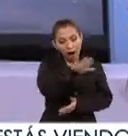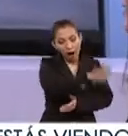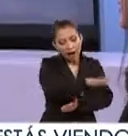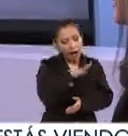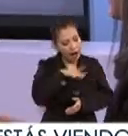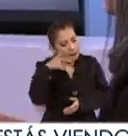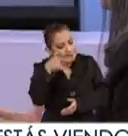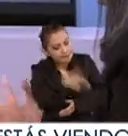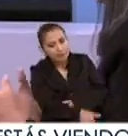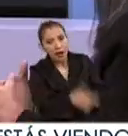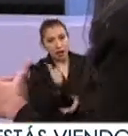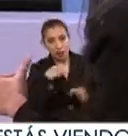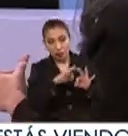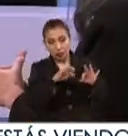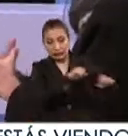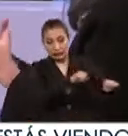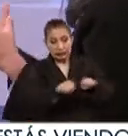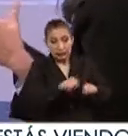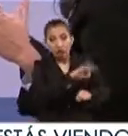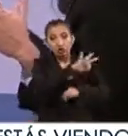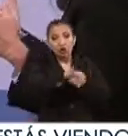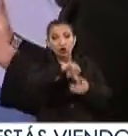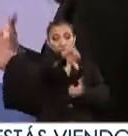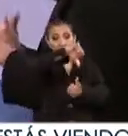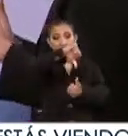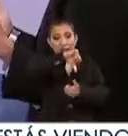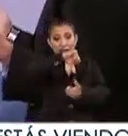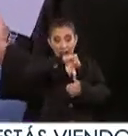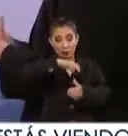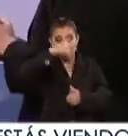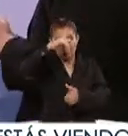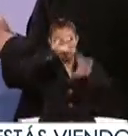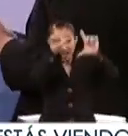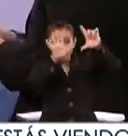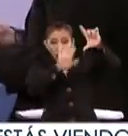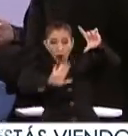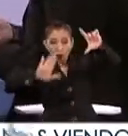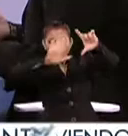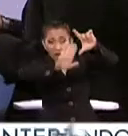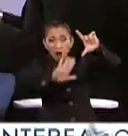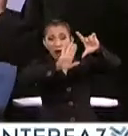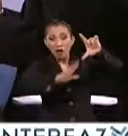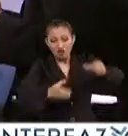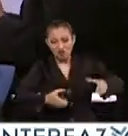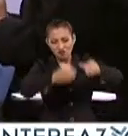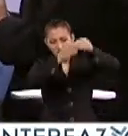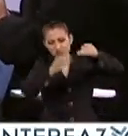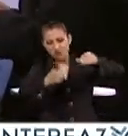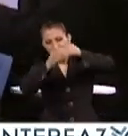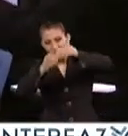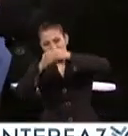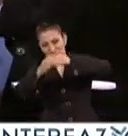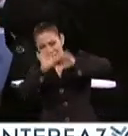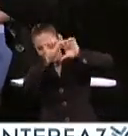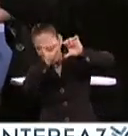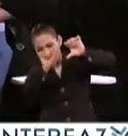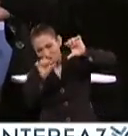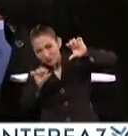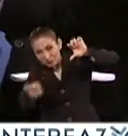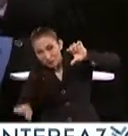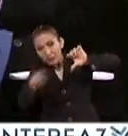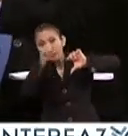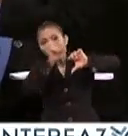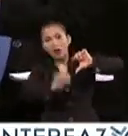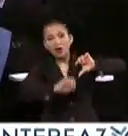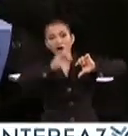se presenta sismicidad importante, que es en todo el centro del país, lo que conocemos como la faja volcánica transmexicana. Esta va